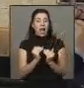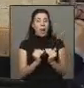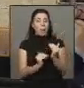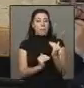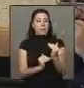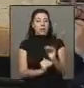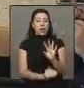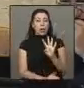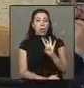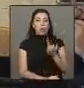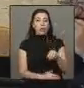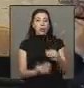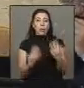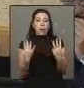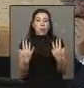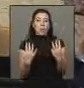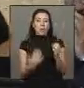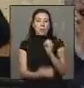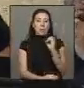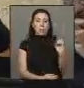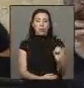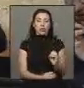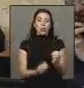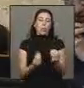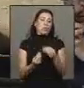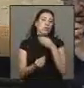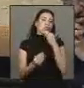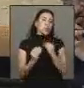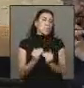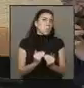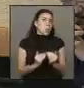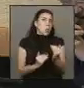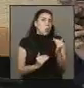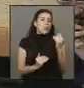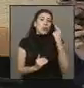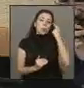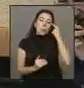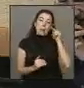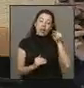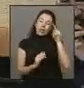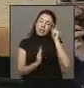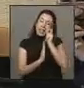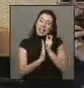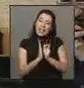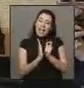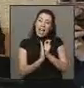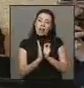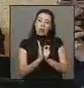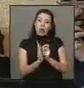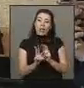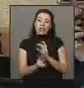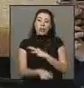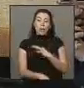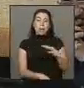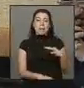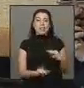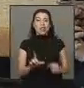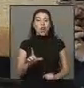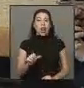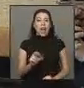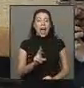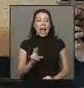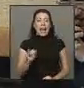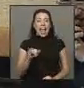crecer 4,9%. Muchos dijimos que era demasiado alta la expectativa, pero eso fue lo que puso el ministro Larraín